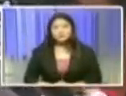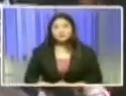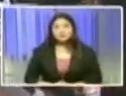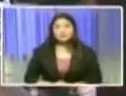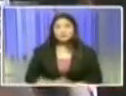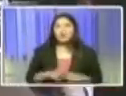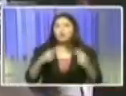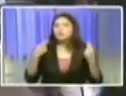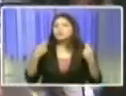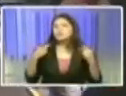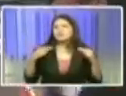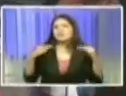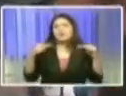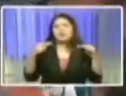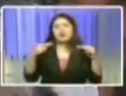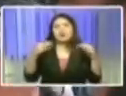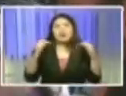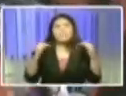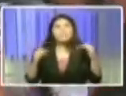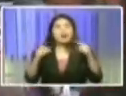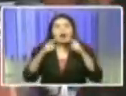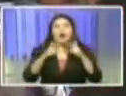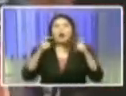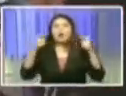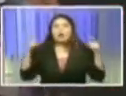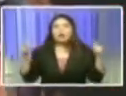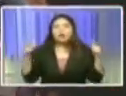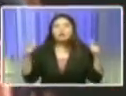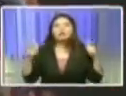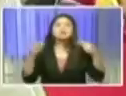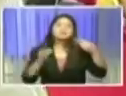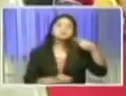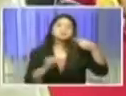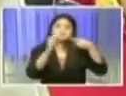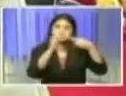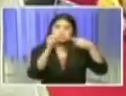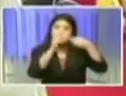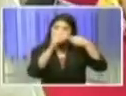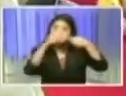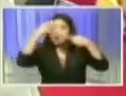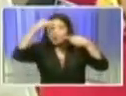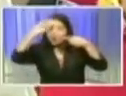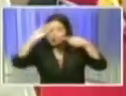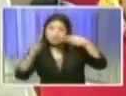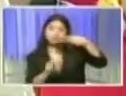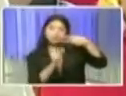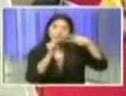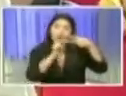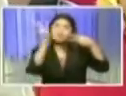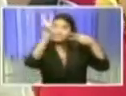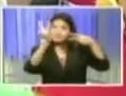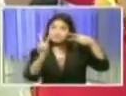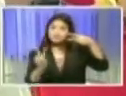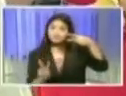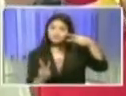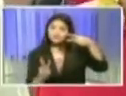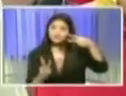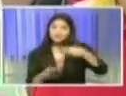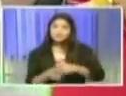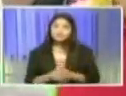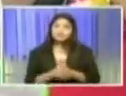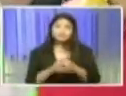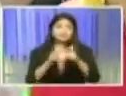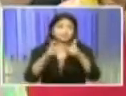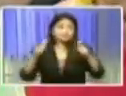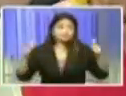Es el nivel de matrícula más alto. Después de la matrícula cubana, Venezuela tiene el segundo nivel de matrícula más